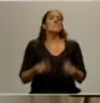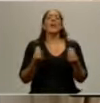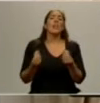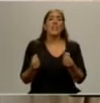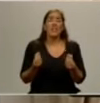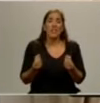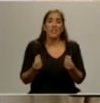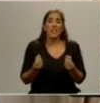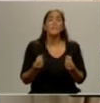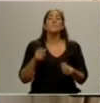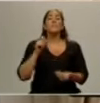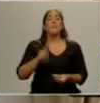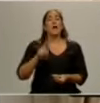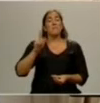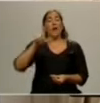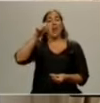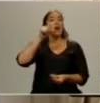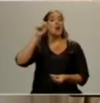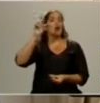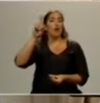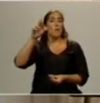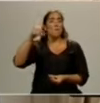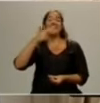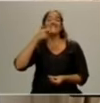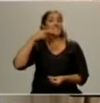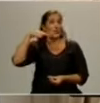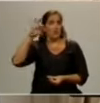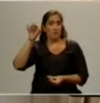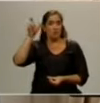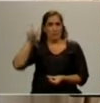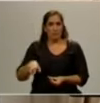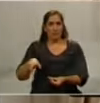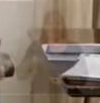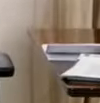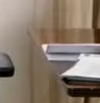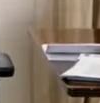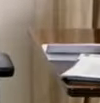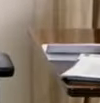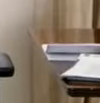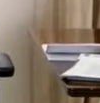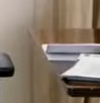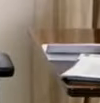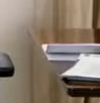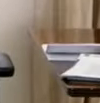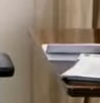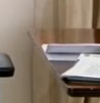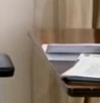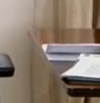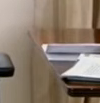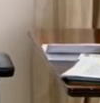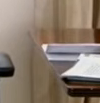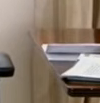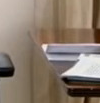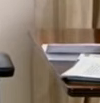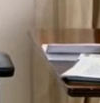señor Diego Ángel Lago Marcino, no solamente es un feroz opositor, que tiene todo el derecho de hacerlo, sino que